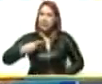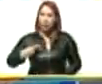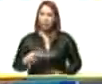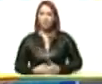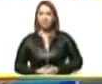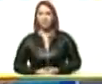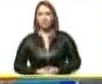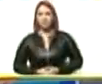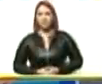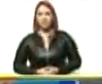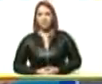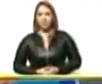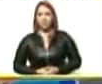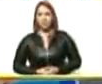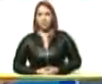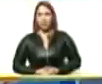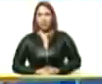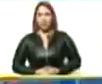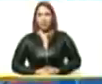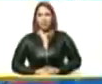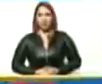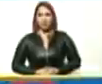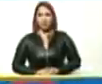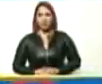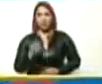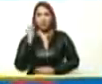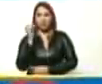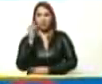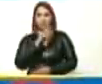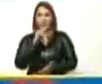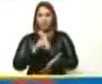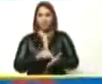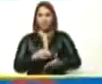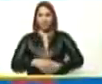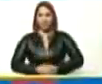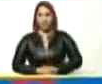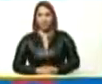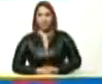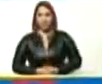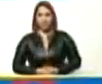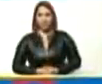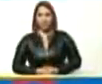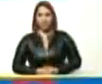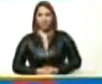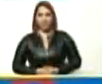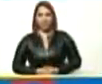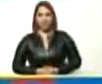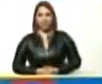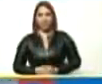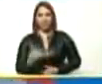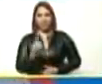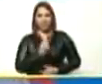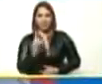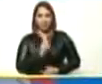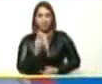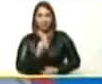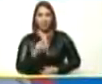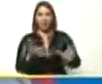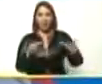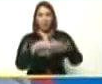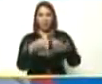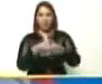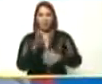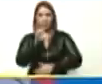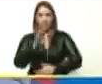para que la Asamblea Nacional y en particular el Bloque de la